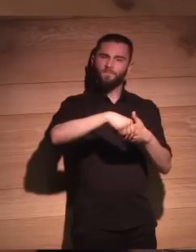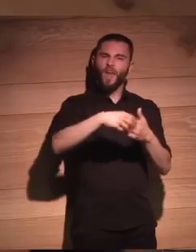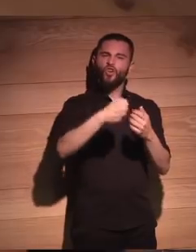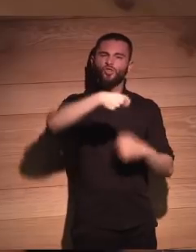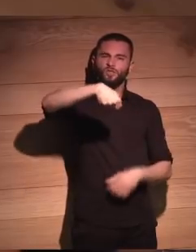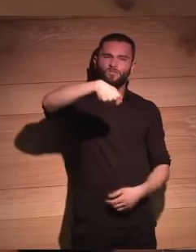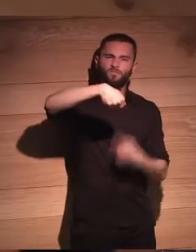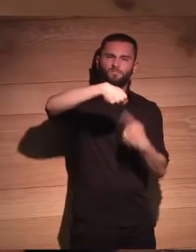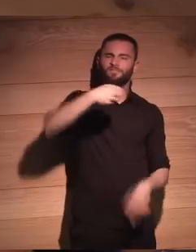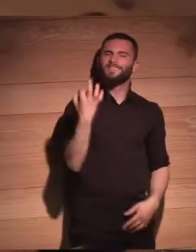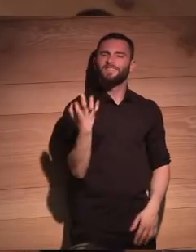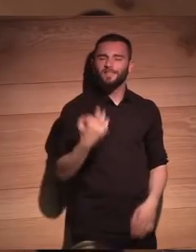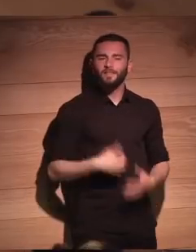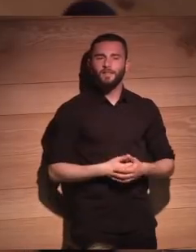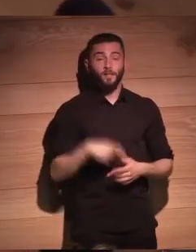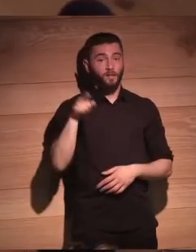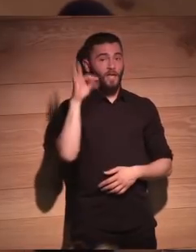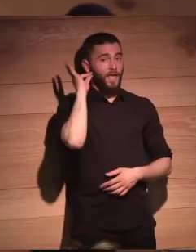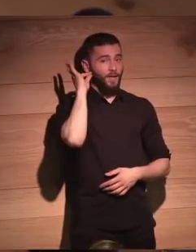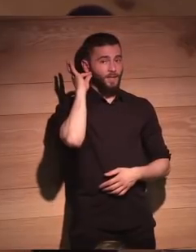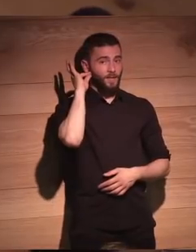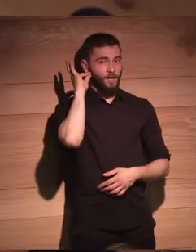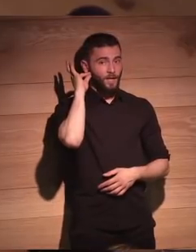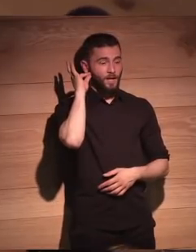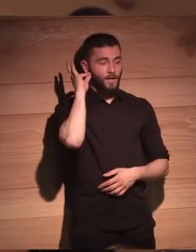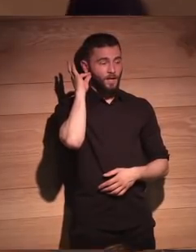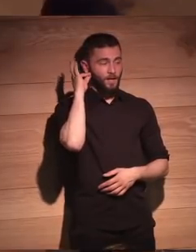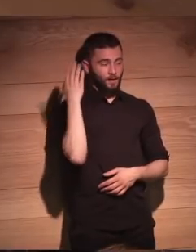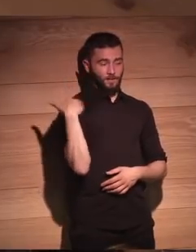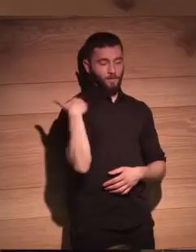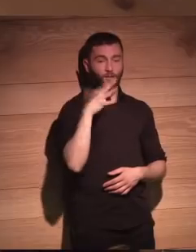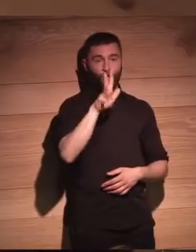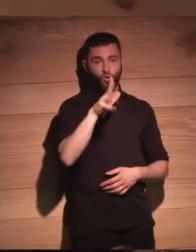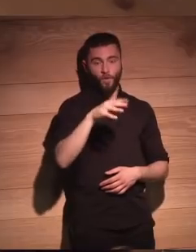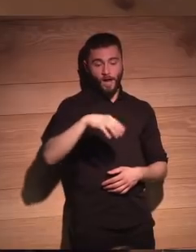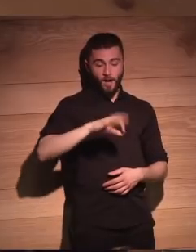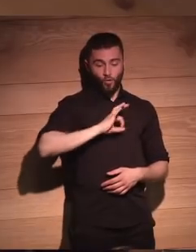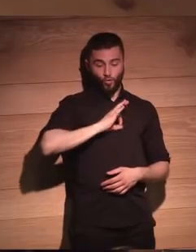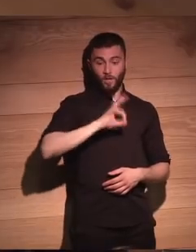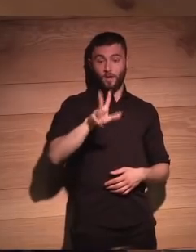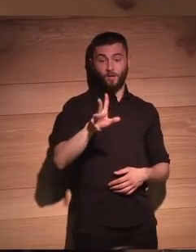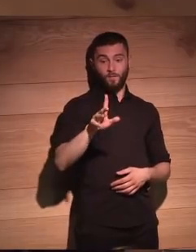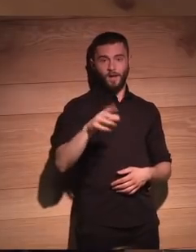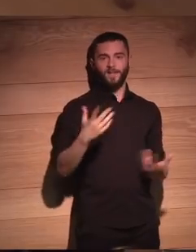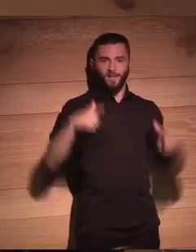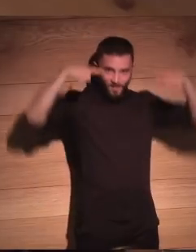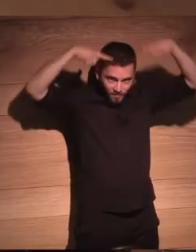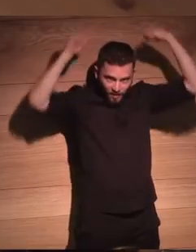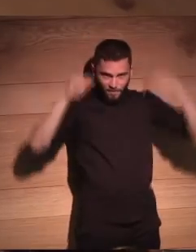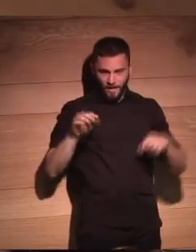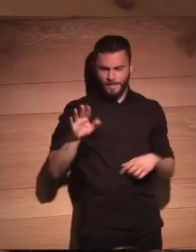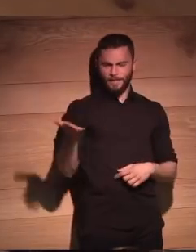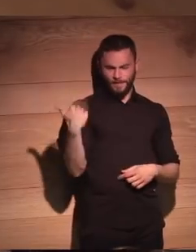pues ella acaba de robar un collar y obviamente viene Batman a